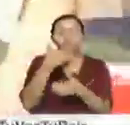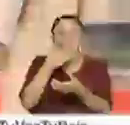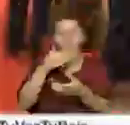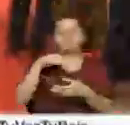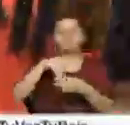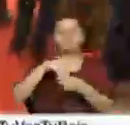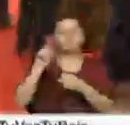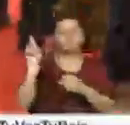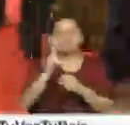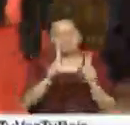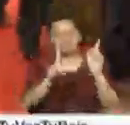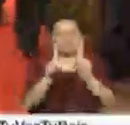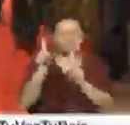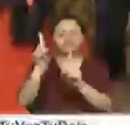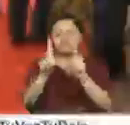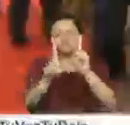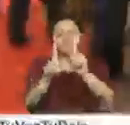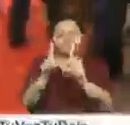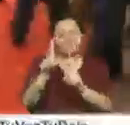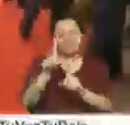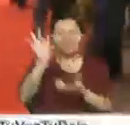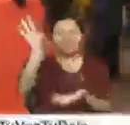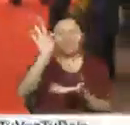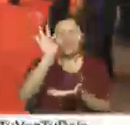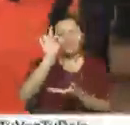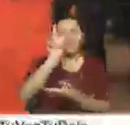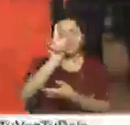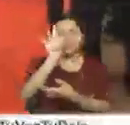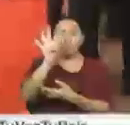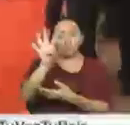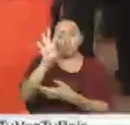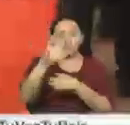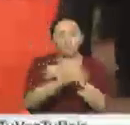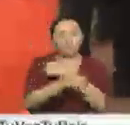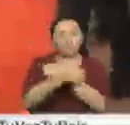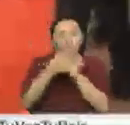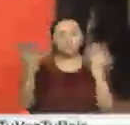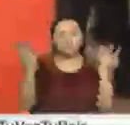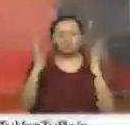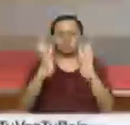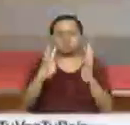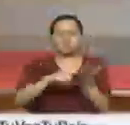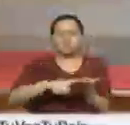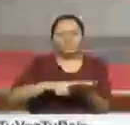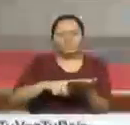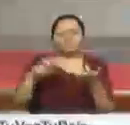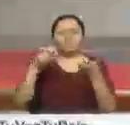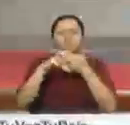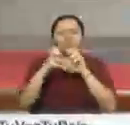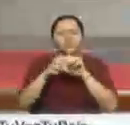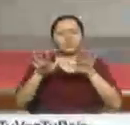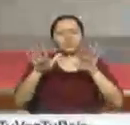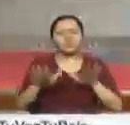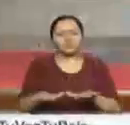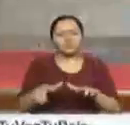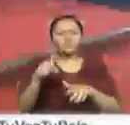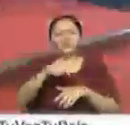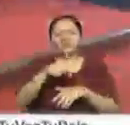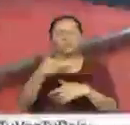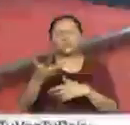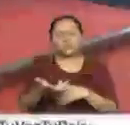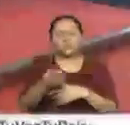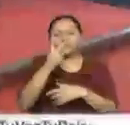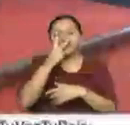que representantes de 54 estados del continente estarán abordando los problemas que más preocupan a nuestros pueblos. Y como de costumbre, la